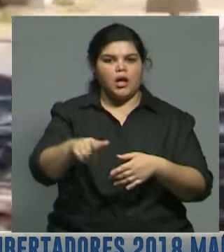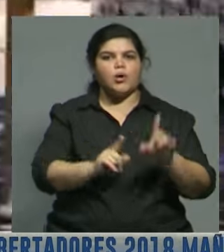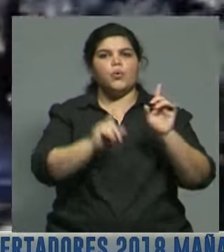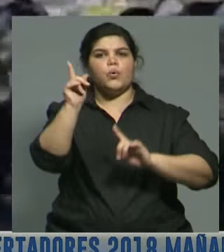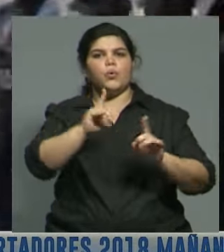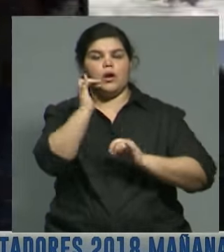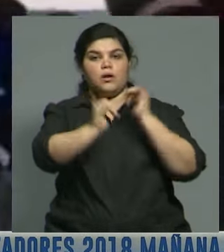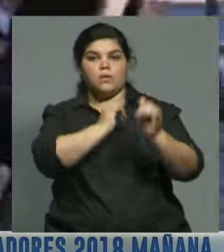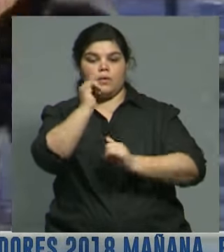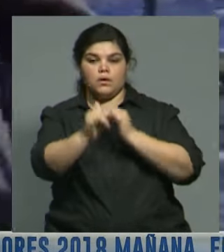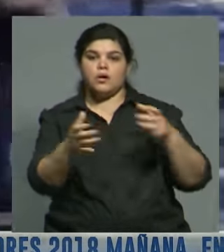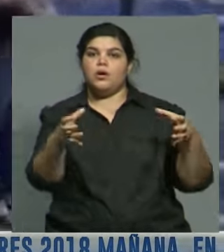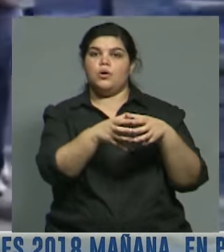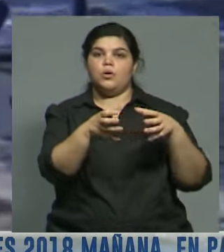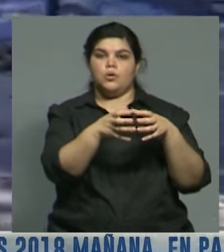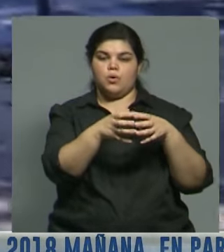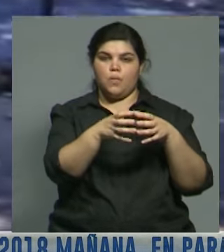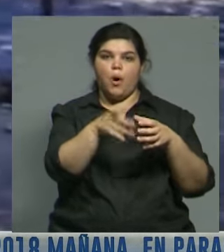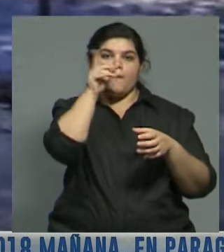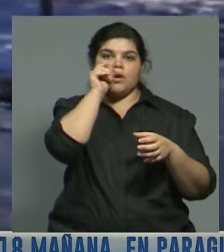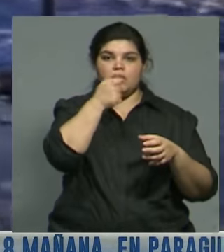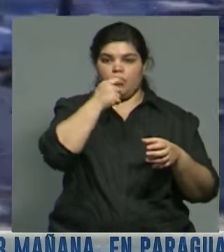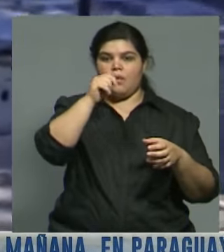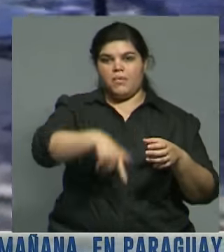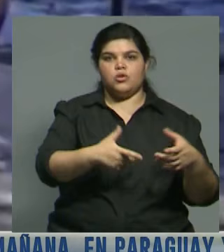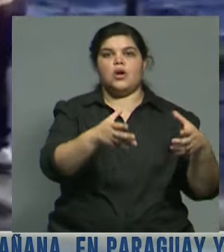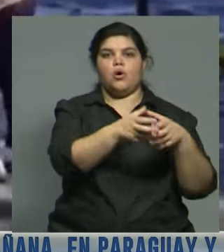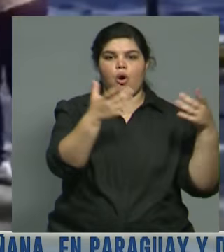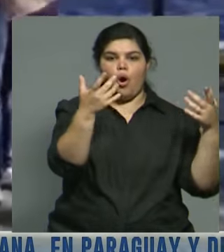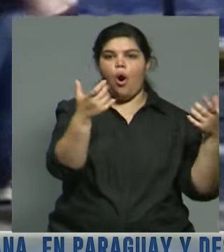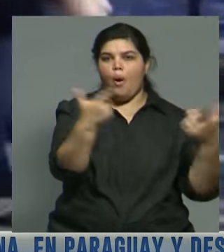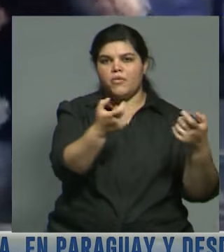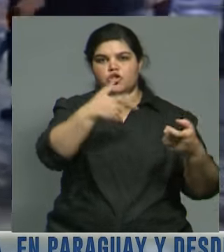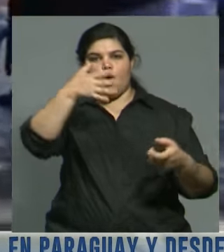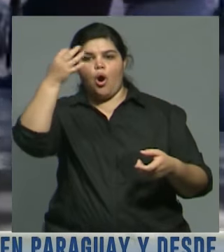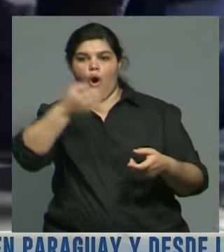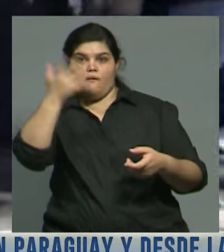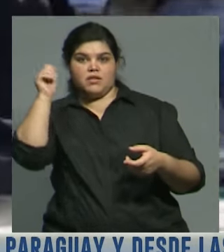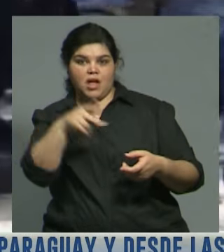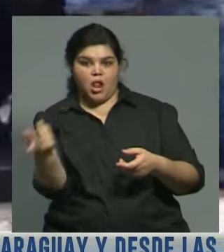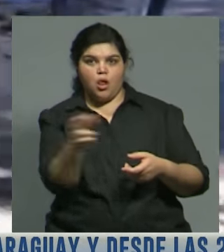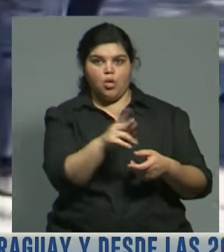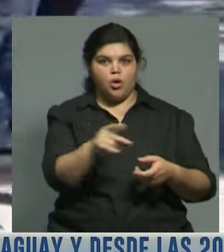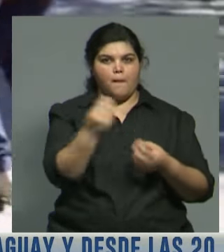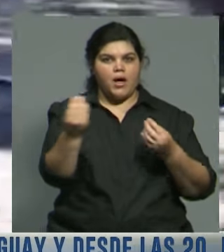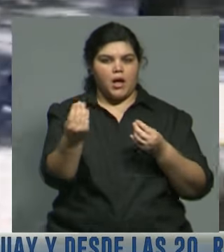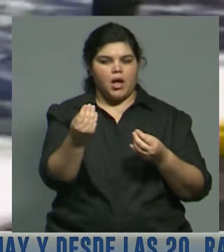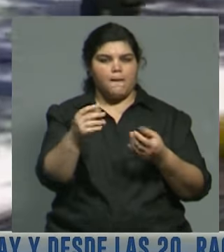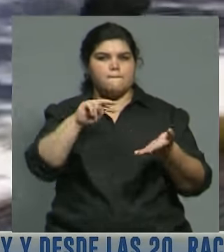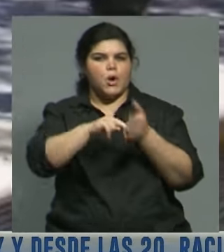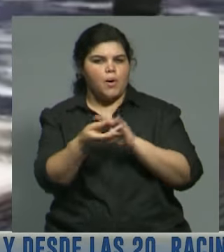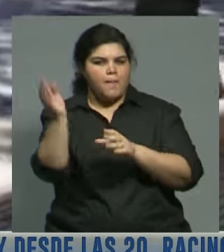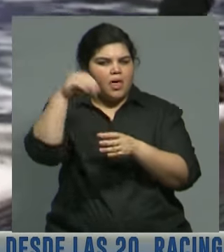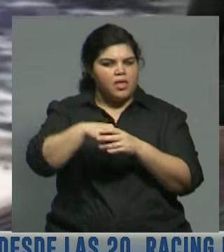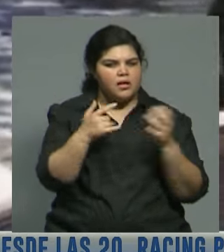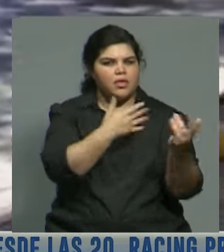mayoritarias de este país, tanto en el gobierno como en la oposición, consideran que para, digamos, poder ganar sus disputas internas, digamos, en el medio no solamente van